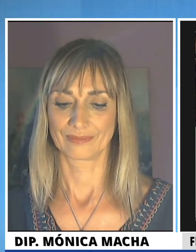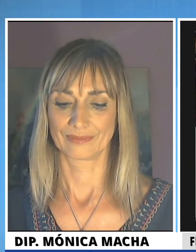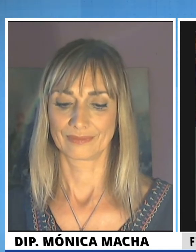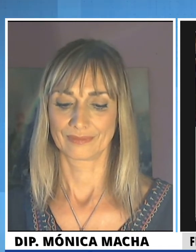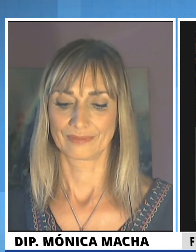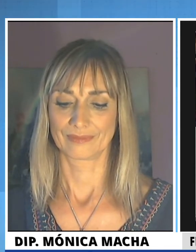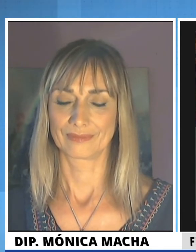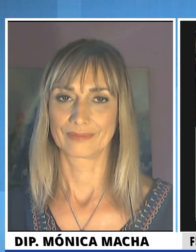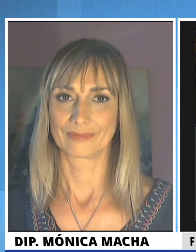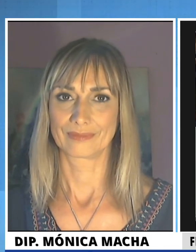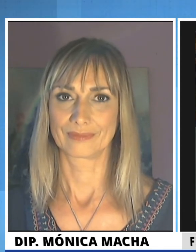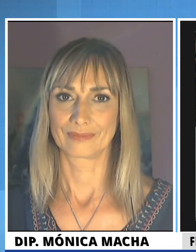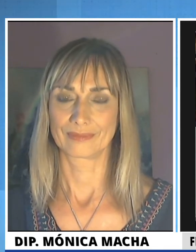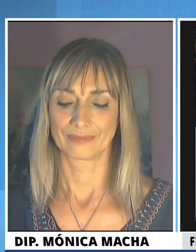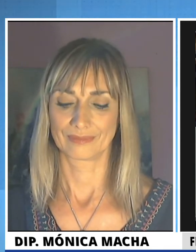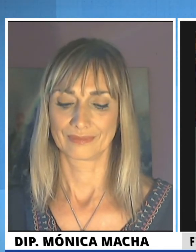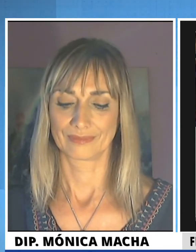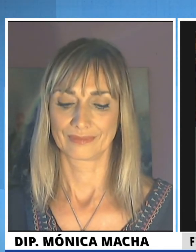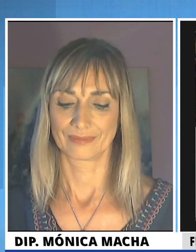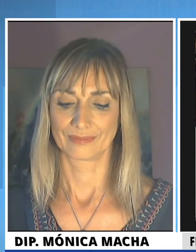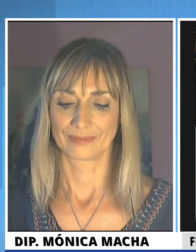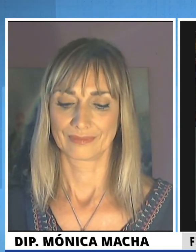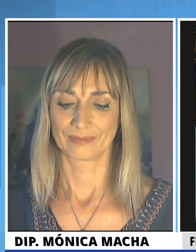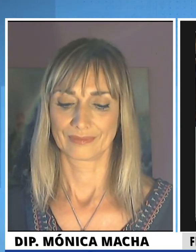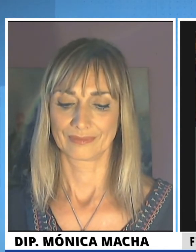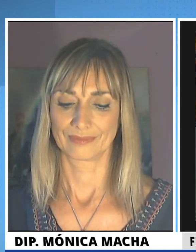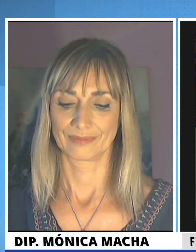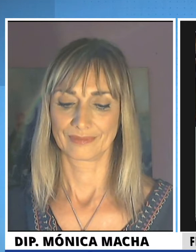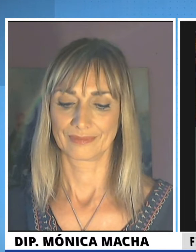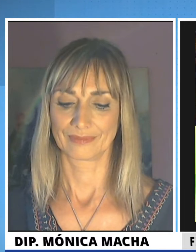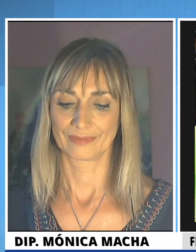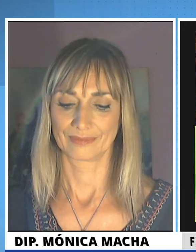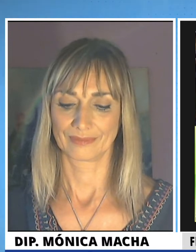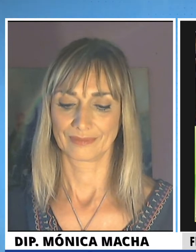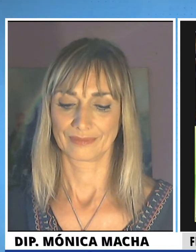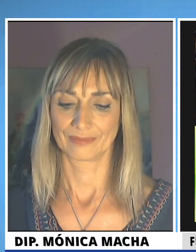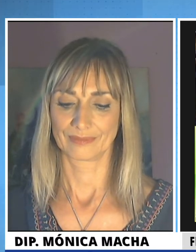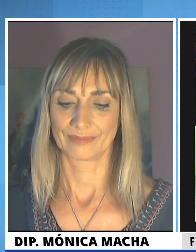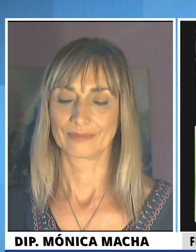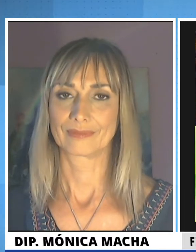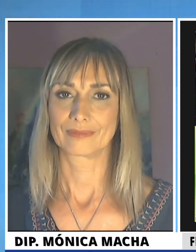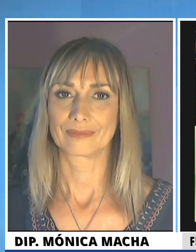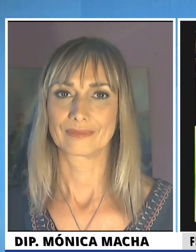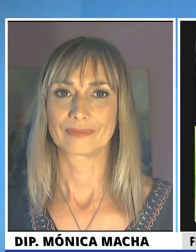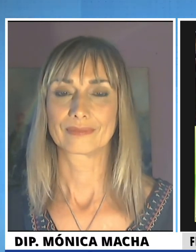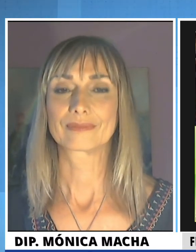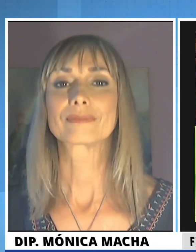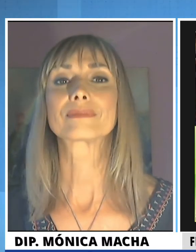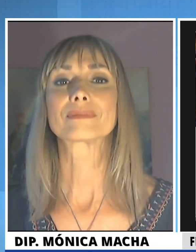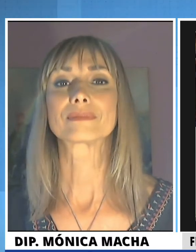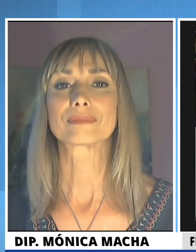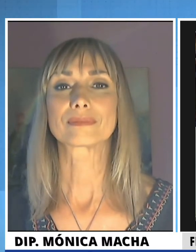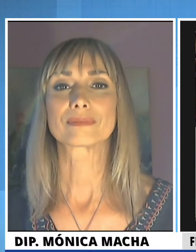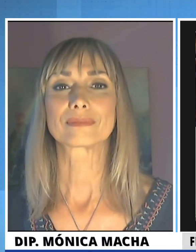es, la verdad es que nos equivocamos, la verdad es que pero el dolor y el perjuicio